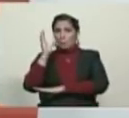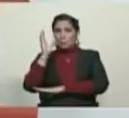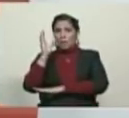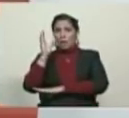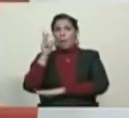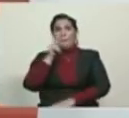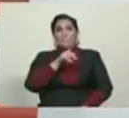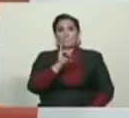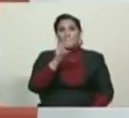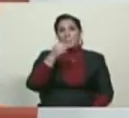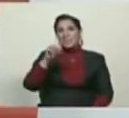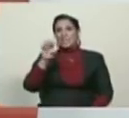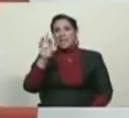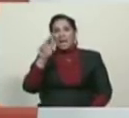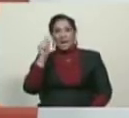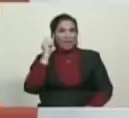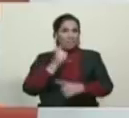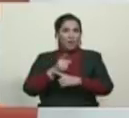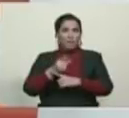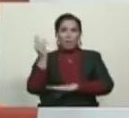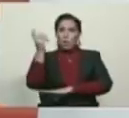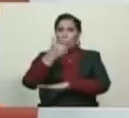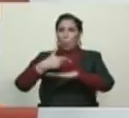Venezuela, preocuparse por ejemplo por la educación